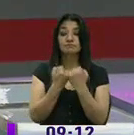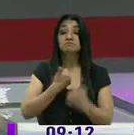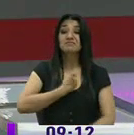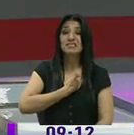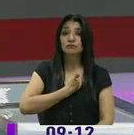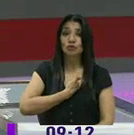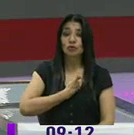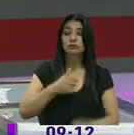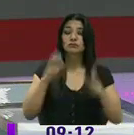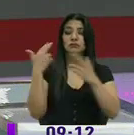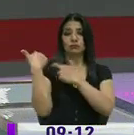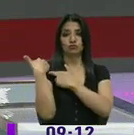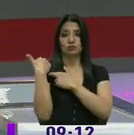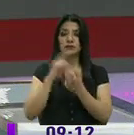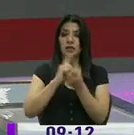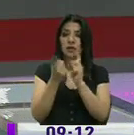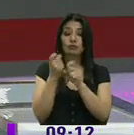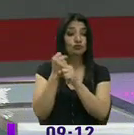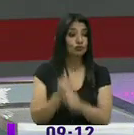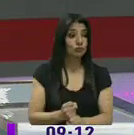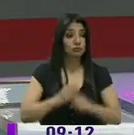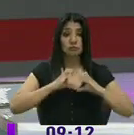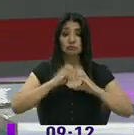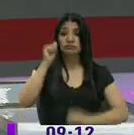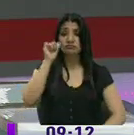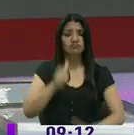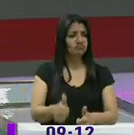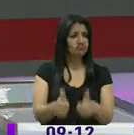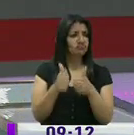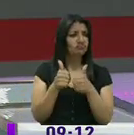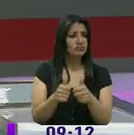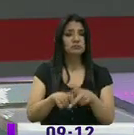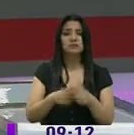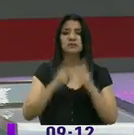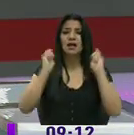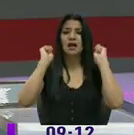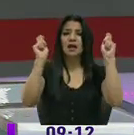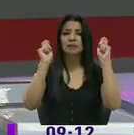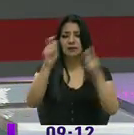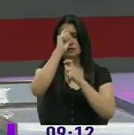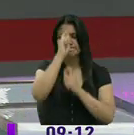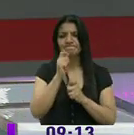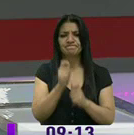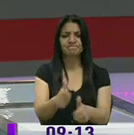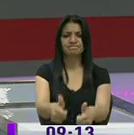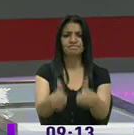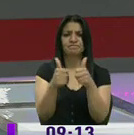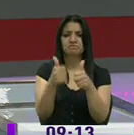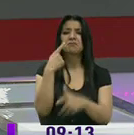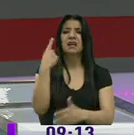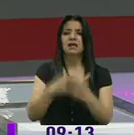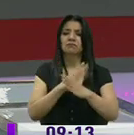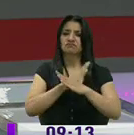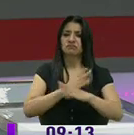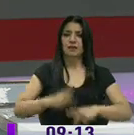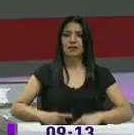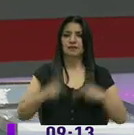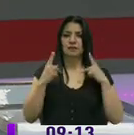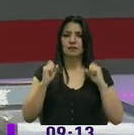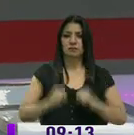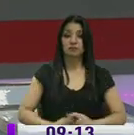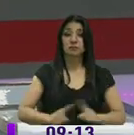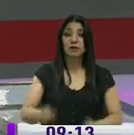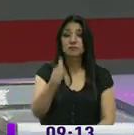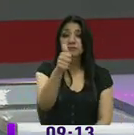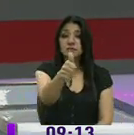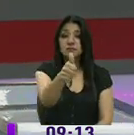ese cambio y viene hacia la fundación o corrección desde azules de emprender una campaña tan loable como ésta para defender la vida pero usted